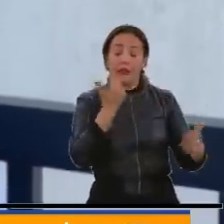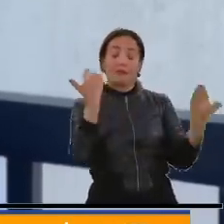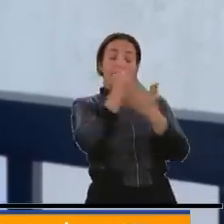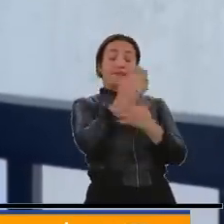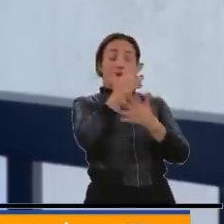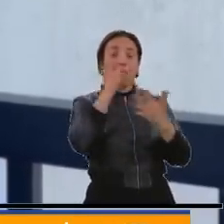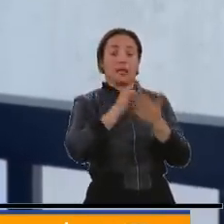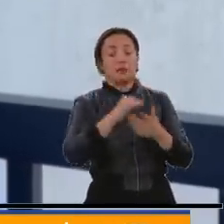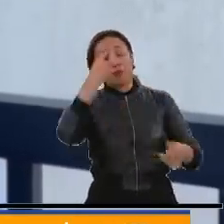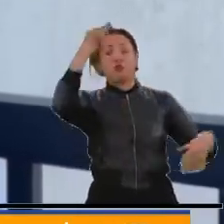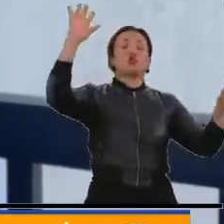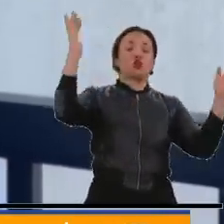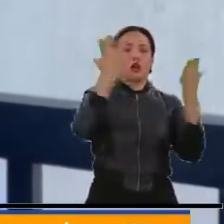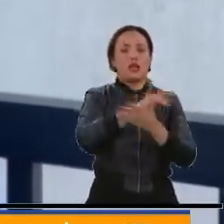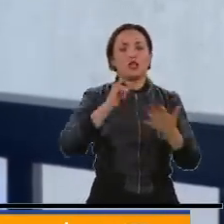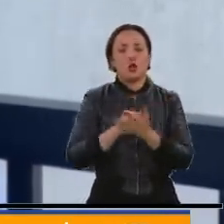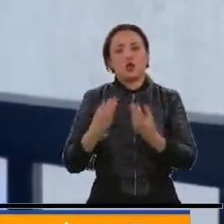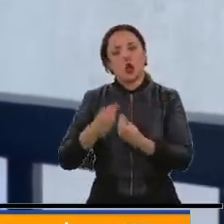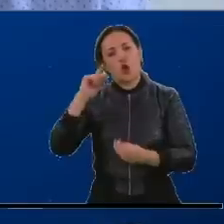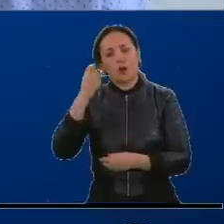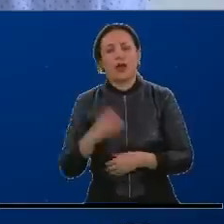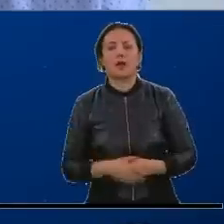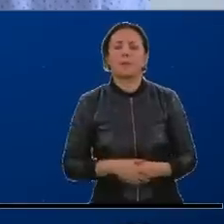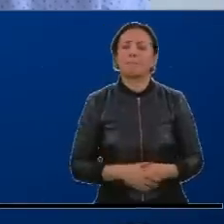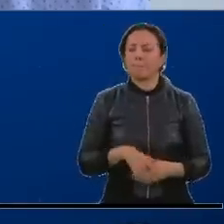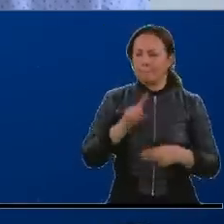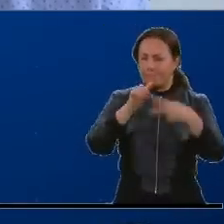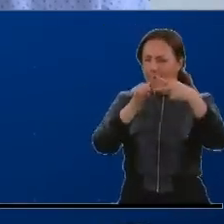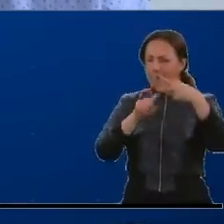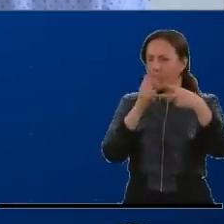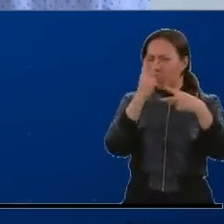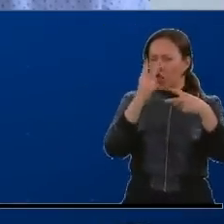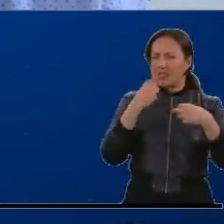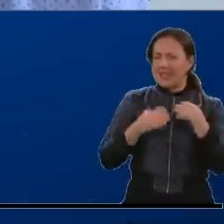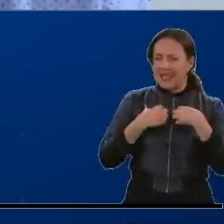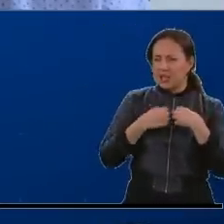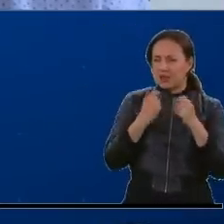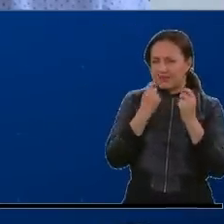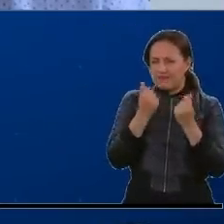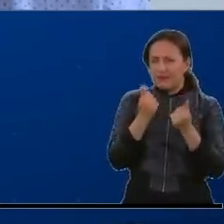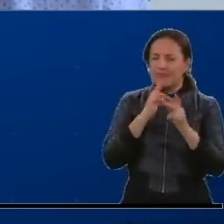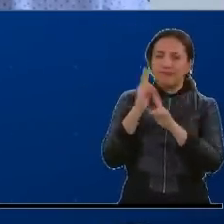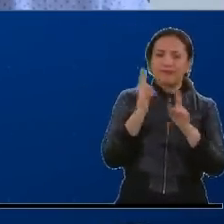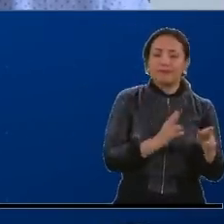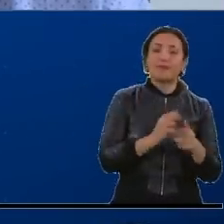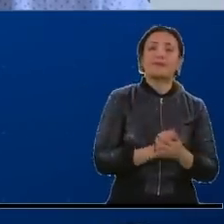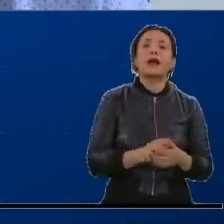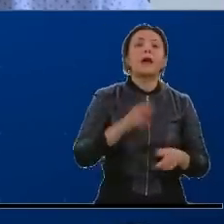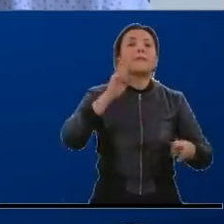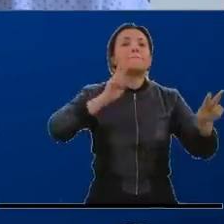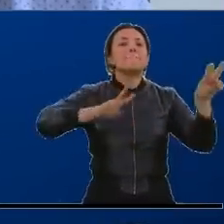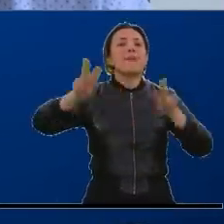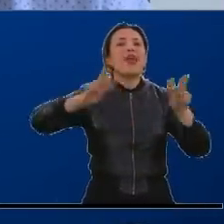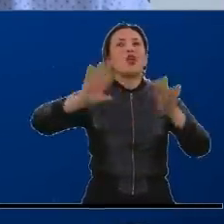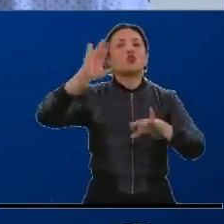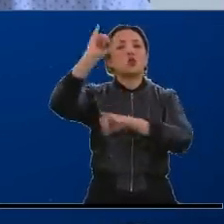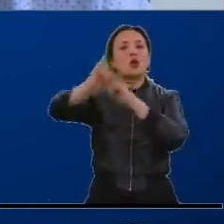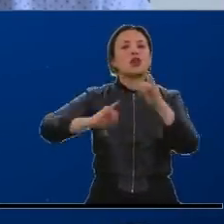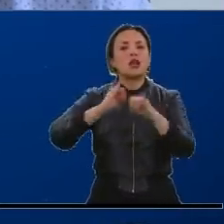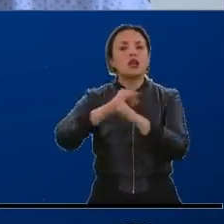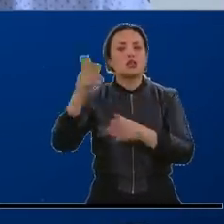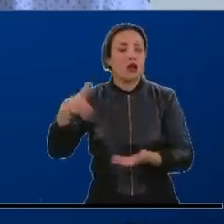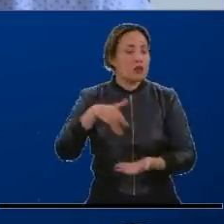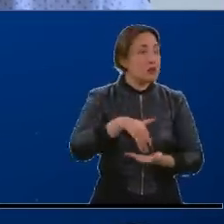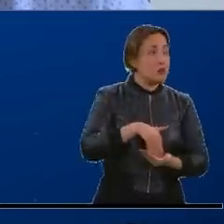y acción del gobierno nacional. Dos inquietudes para dos rápidas respuestas. Los veedores internacionales quedan en la mitad de un